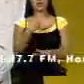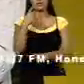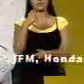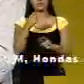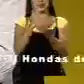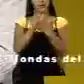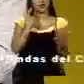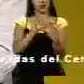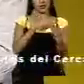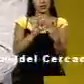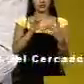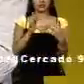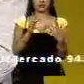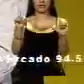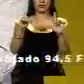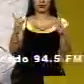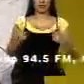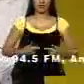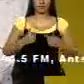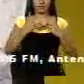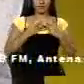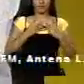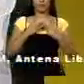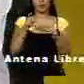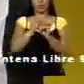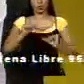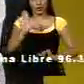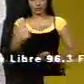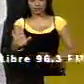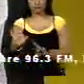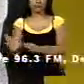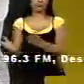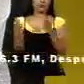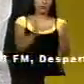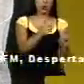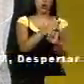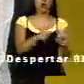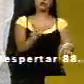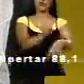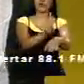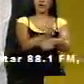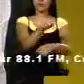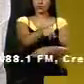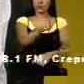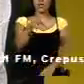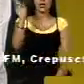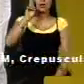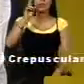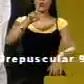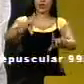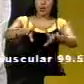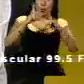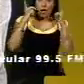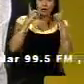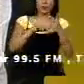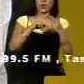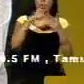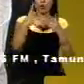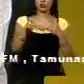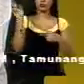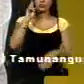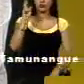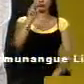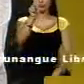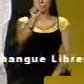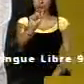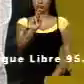Caraballeda. Y en el estado Lara, el circuito de medios comunitarios alternativos del estado, Radio Cabudarí, Radio Ondas del Cercado, Antena Libre,